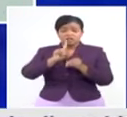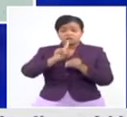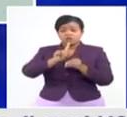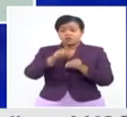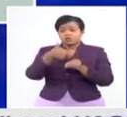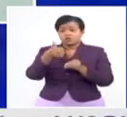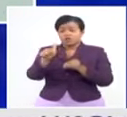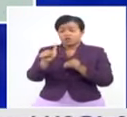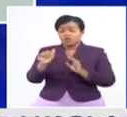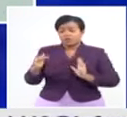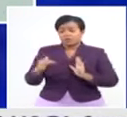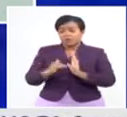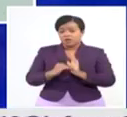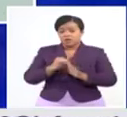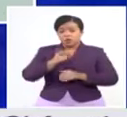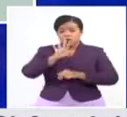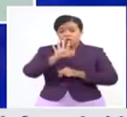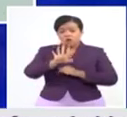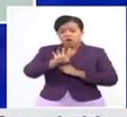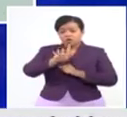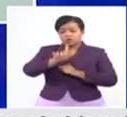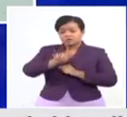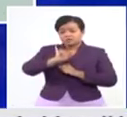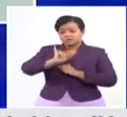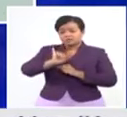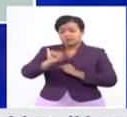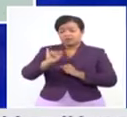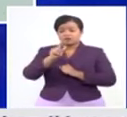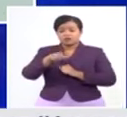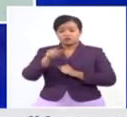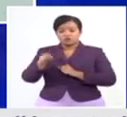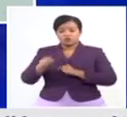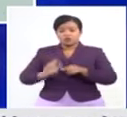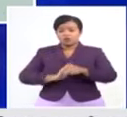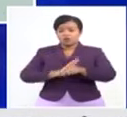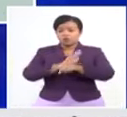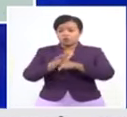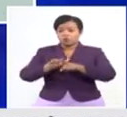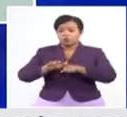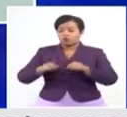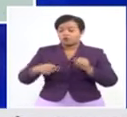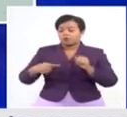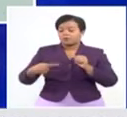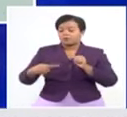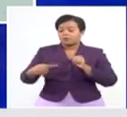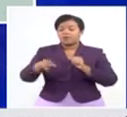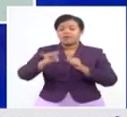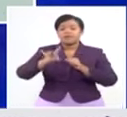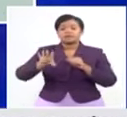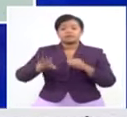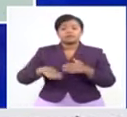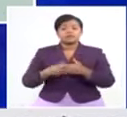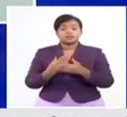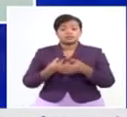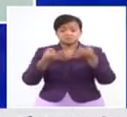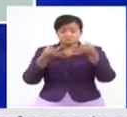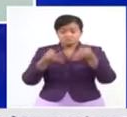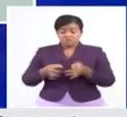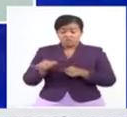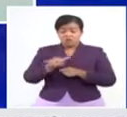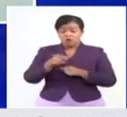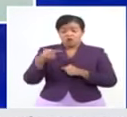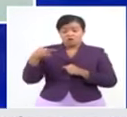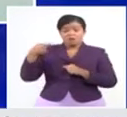110.466 personas con COVID-19 en estos últimos 15 días, de los cuales, igual que en días anteriores,